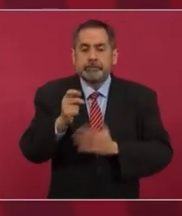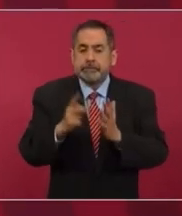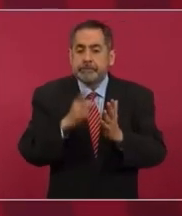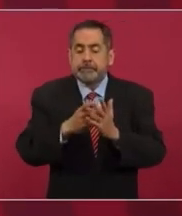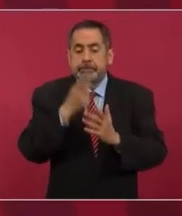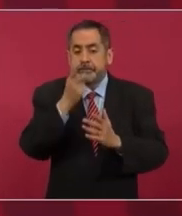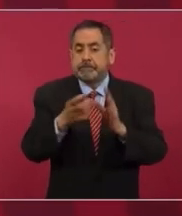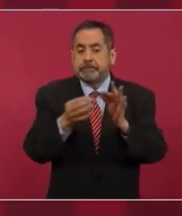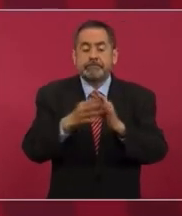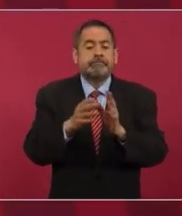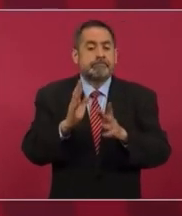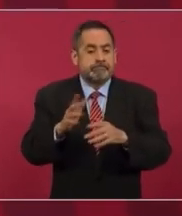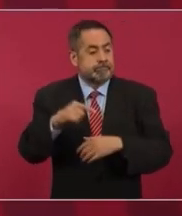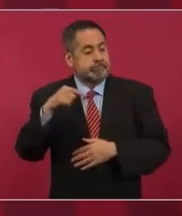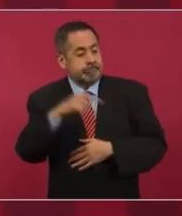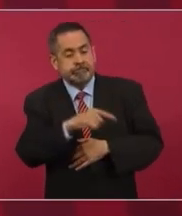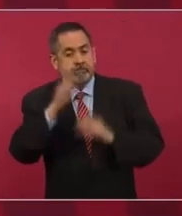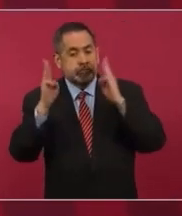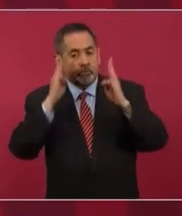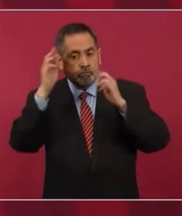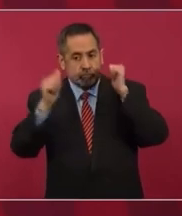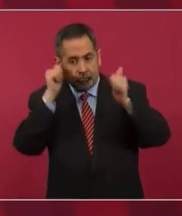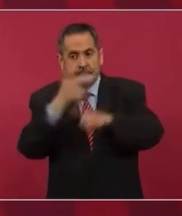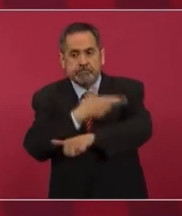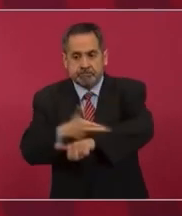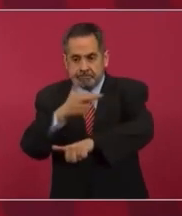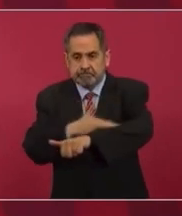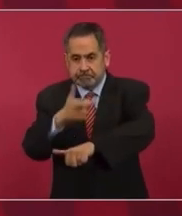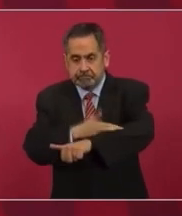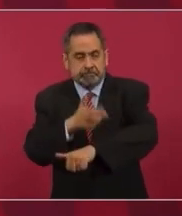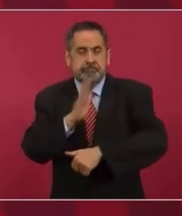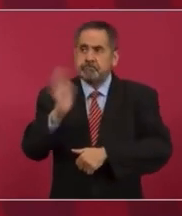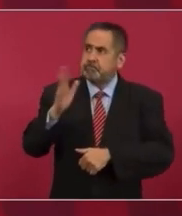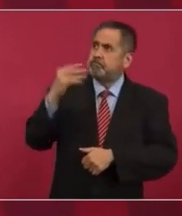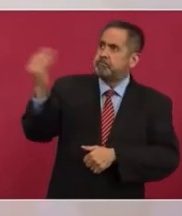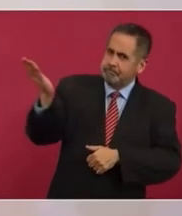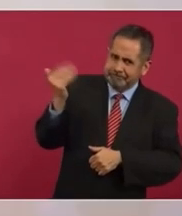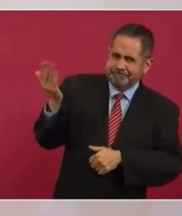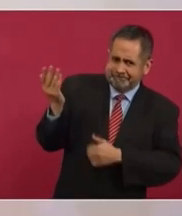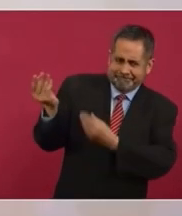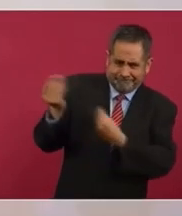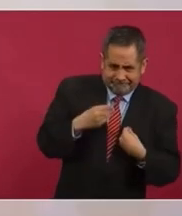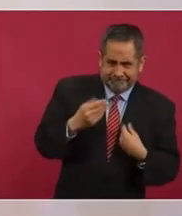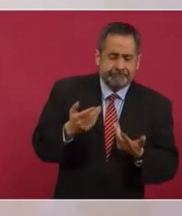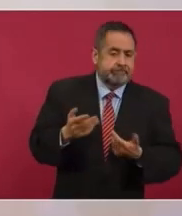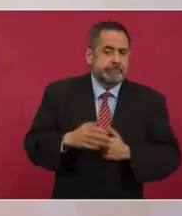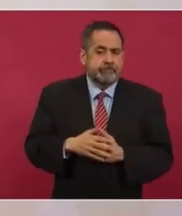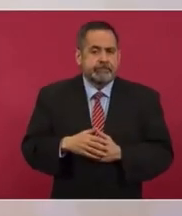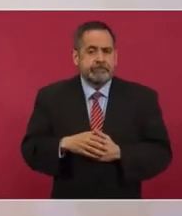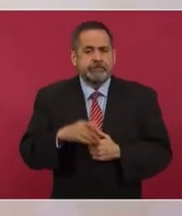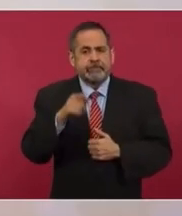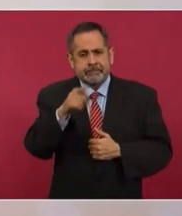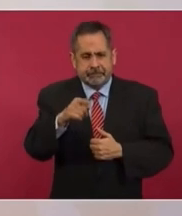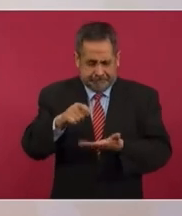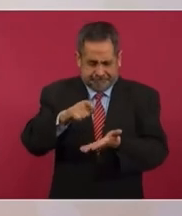que ya antropología ha hecho gestiones en ese sentido. Además, aun cuando no esté